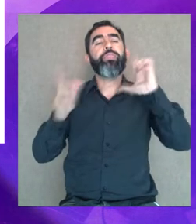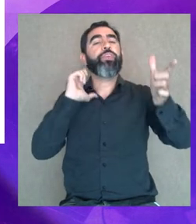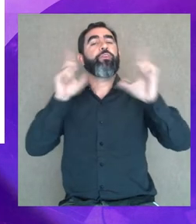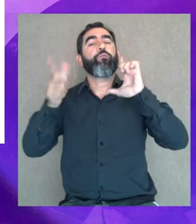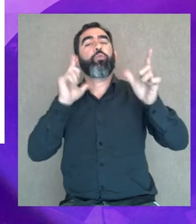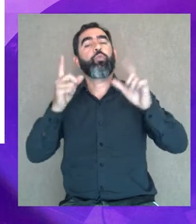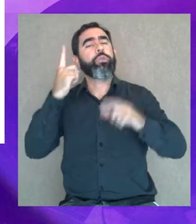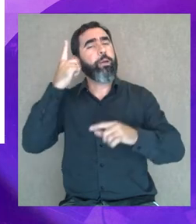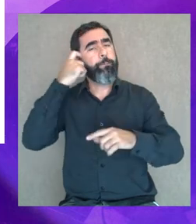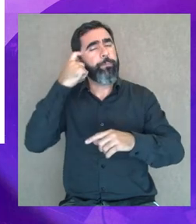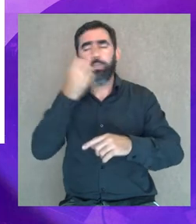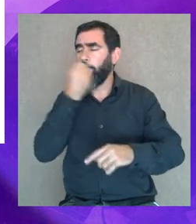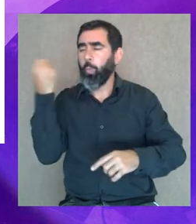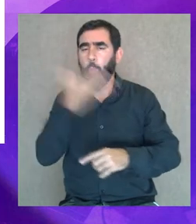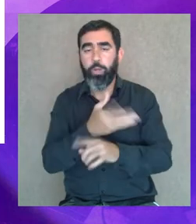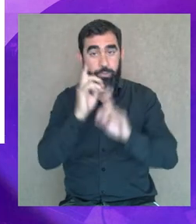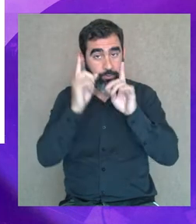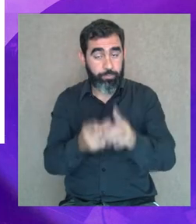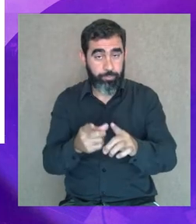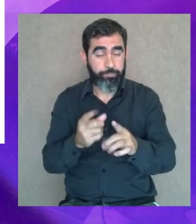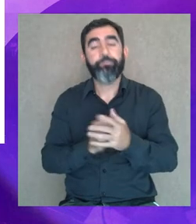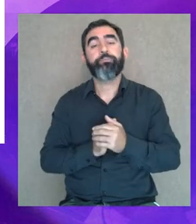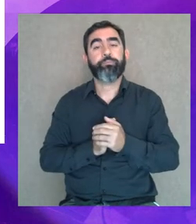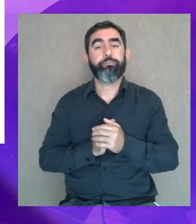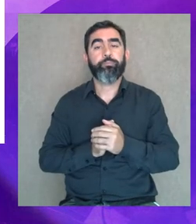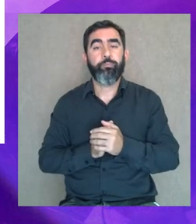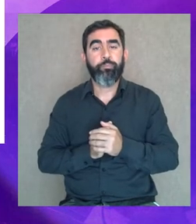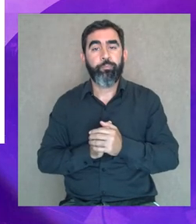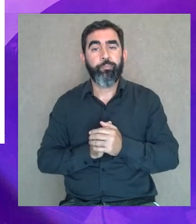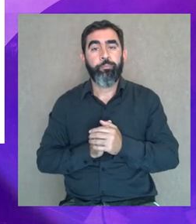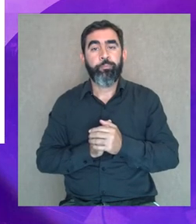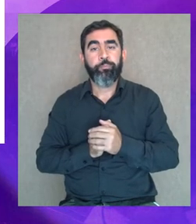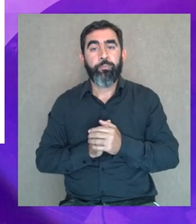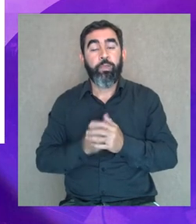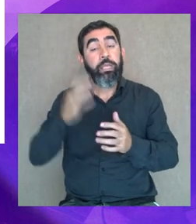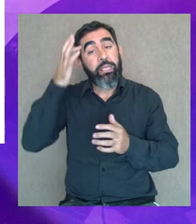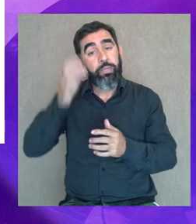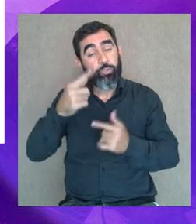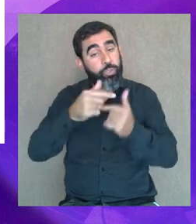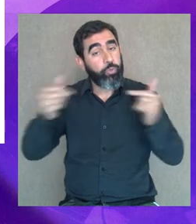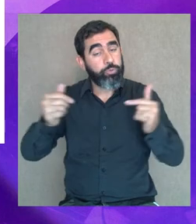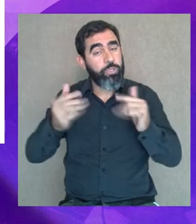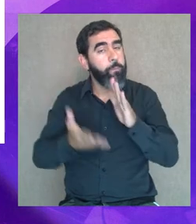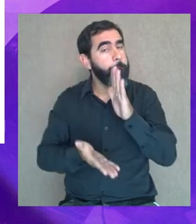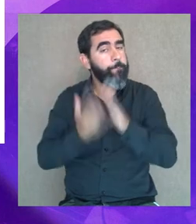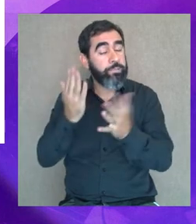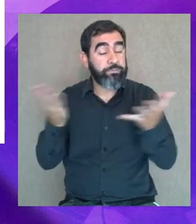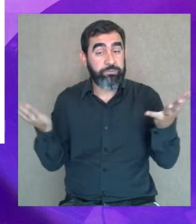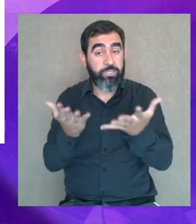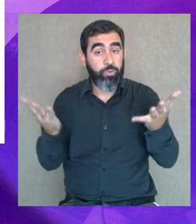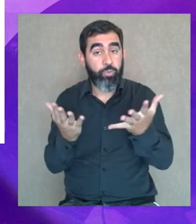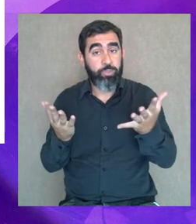disfrute y que con una experiencia adquirida a partir del cuerpo estable que sea creo que es una de las cosas que más nos